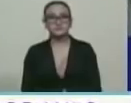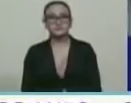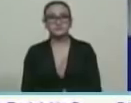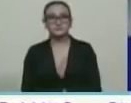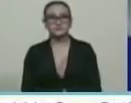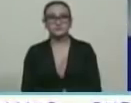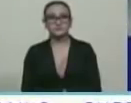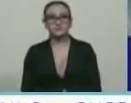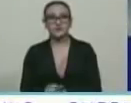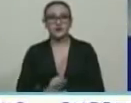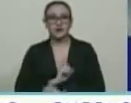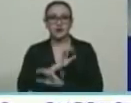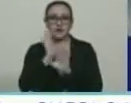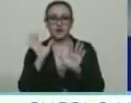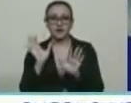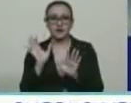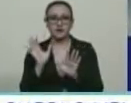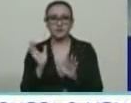Claro que